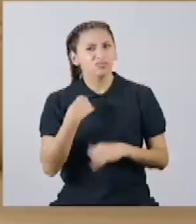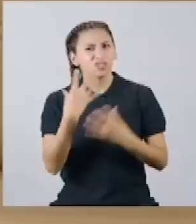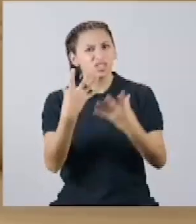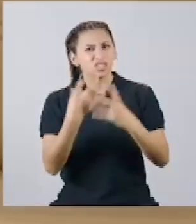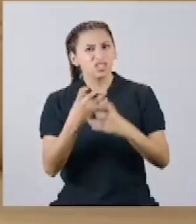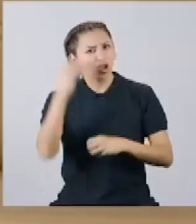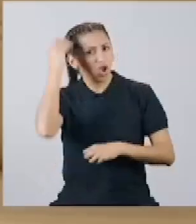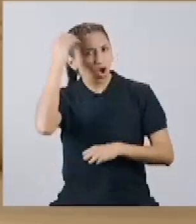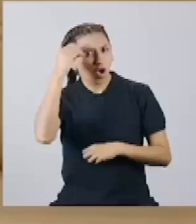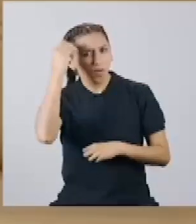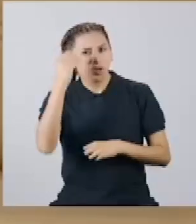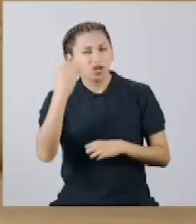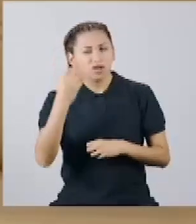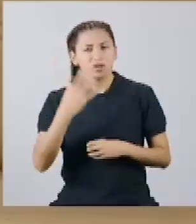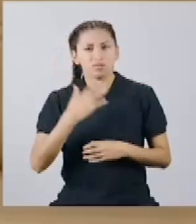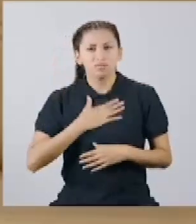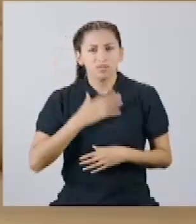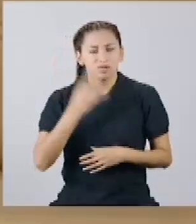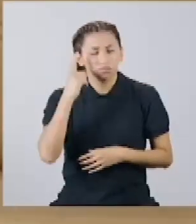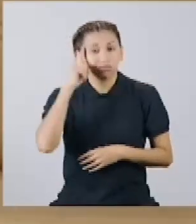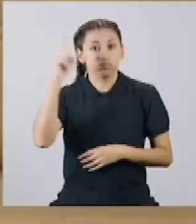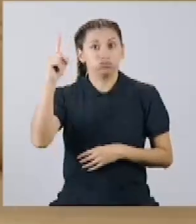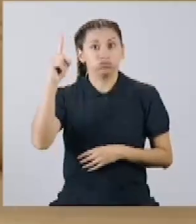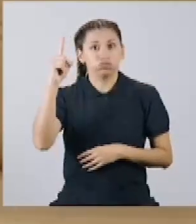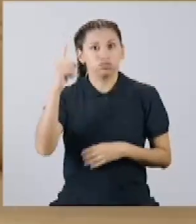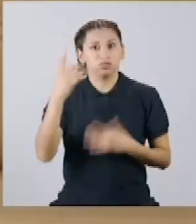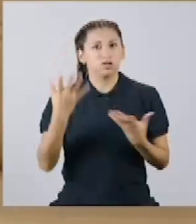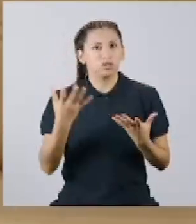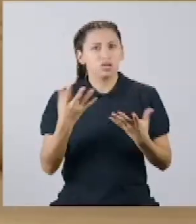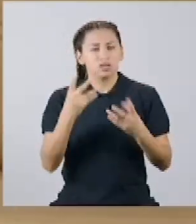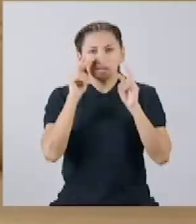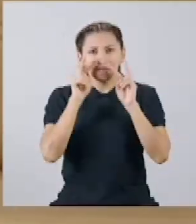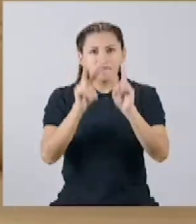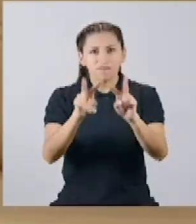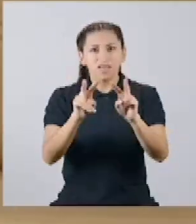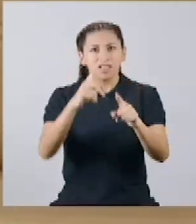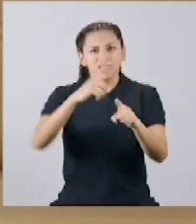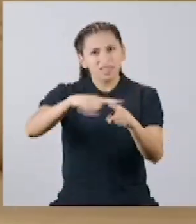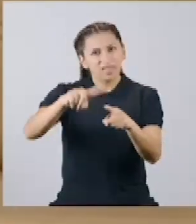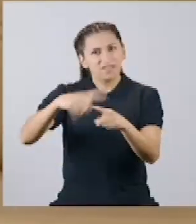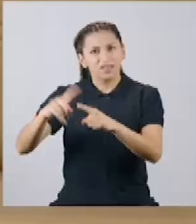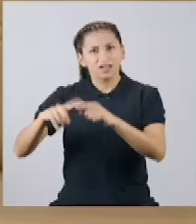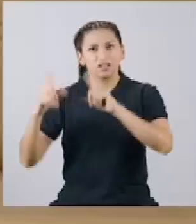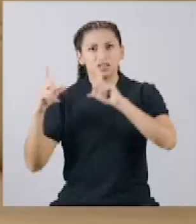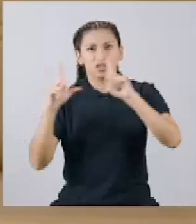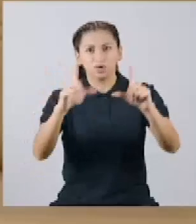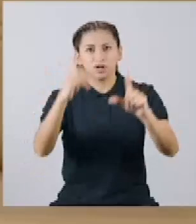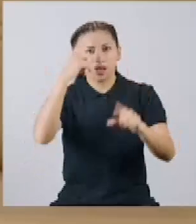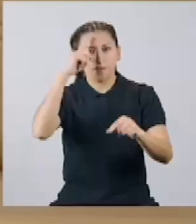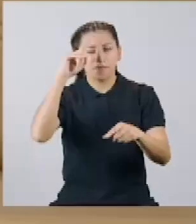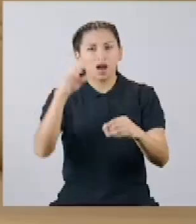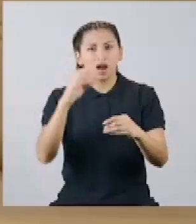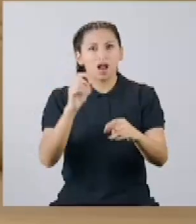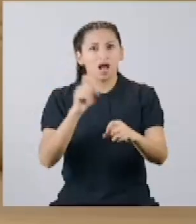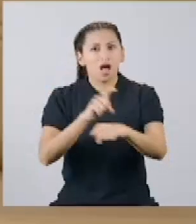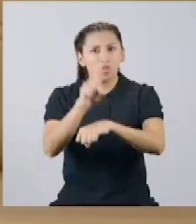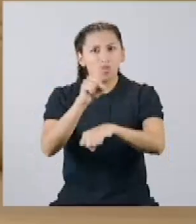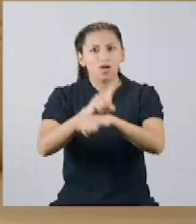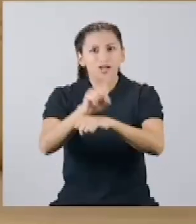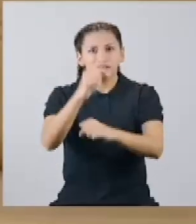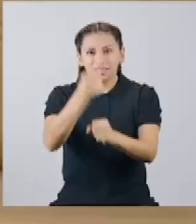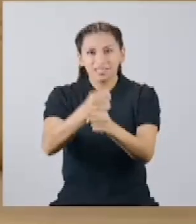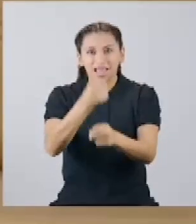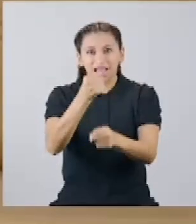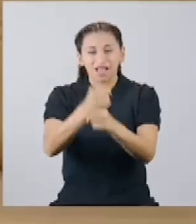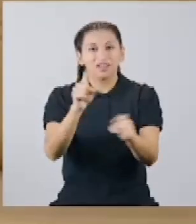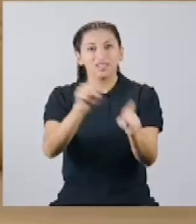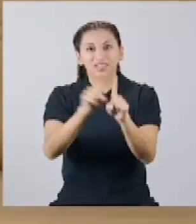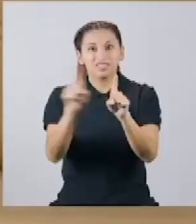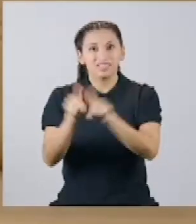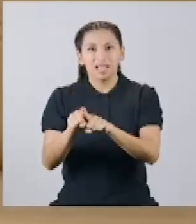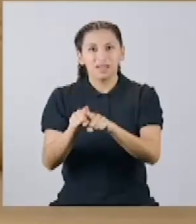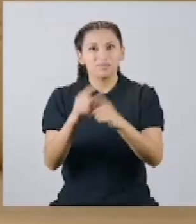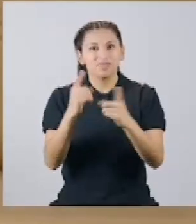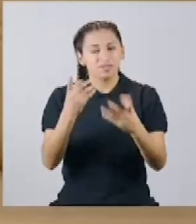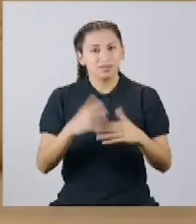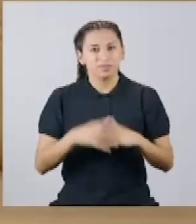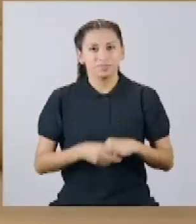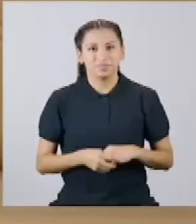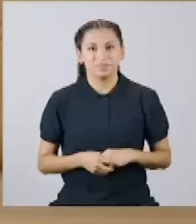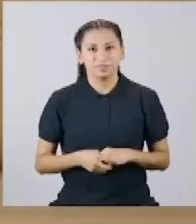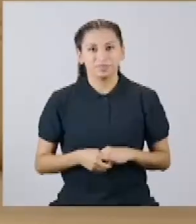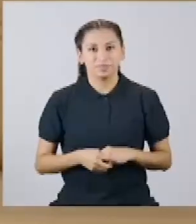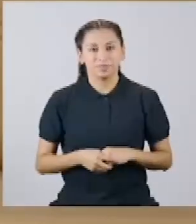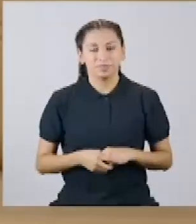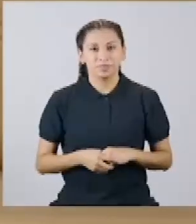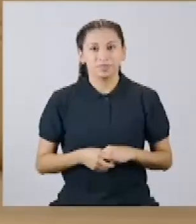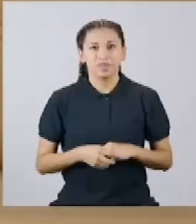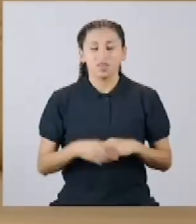Justo quería comentarles algo que se me ocurrió viendo los programas de educación para el trabajo y aprendiendo de Design